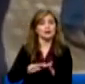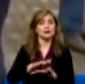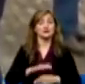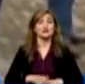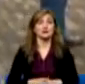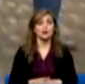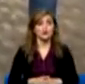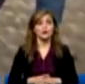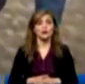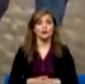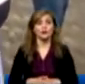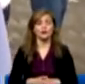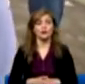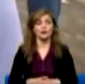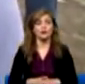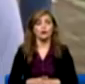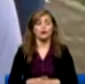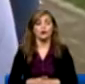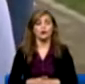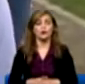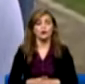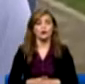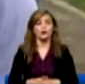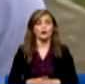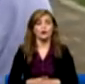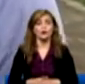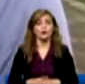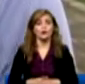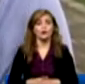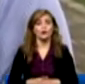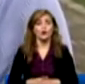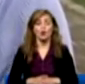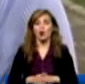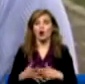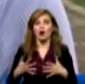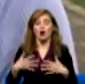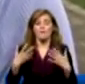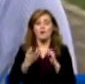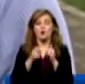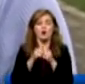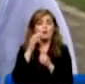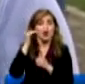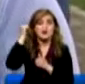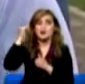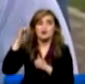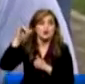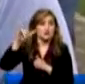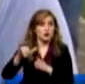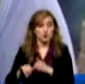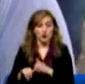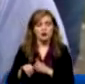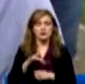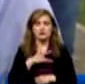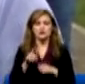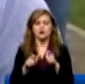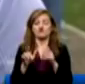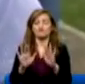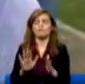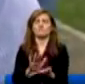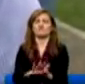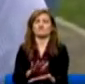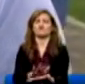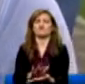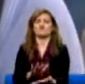la calma, tratar de que, si es que existe un tipo de situación como la que se dio ayer, tratar de